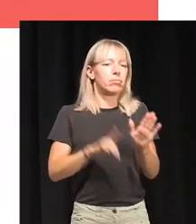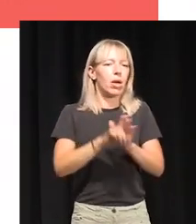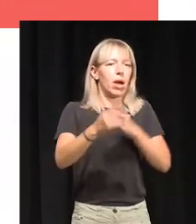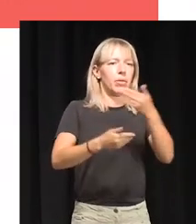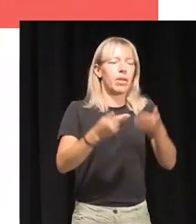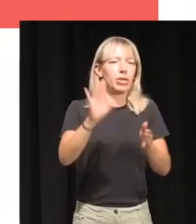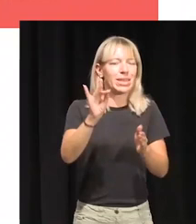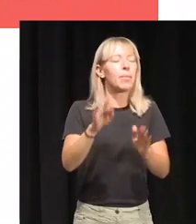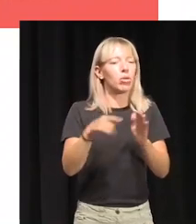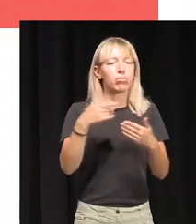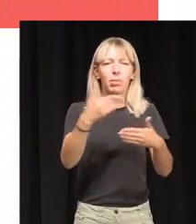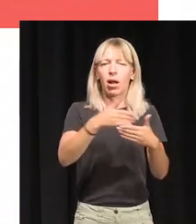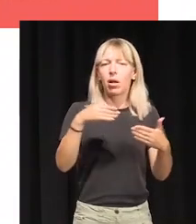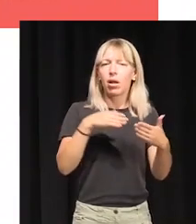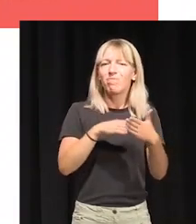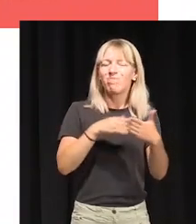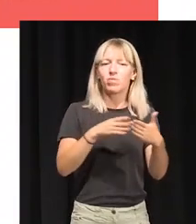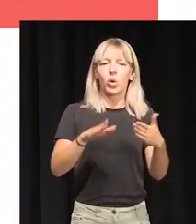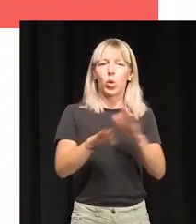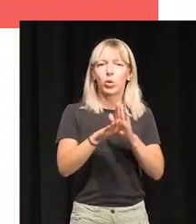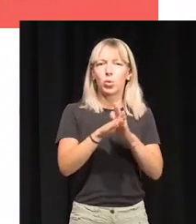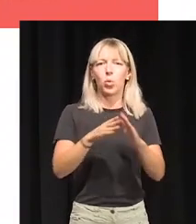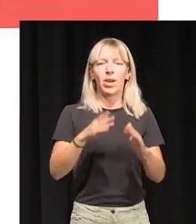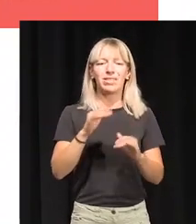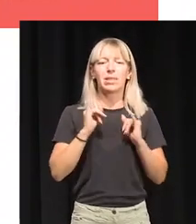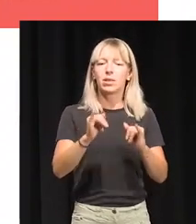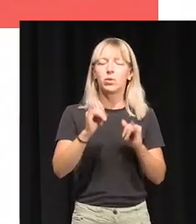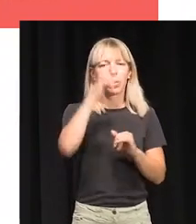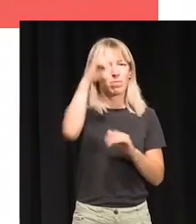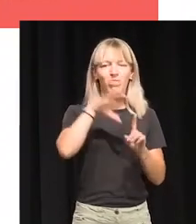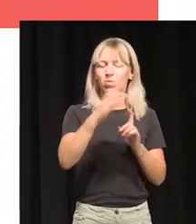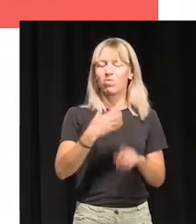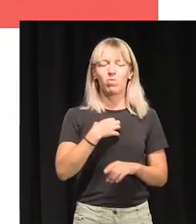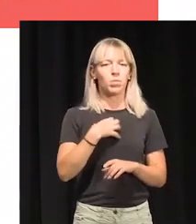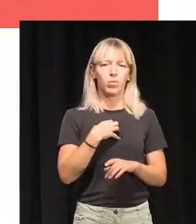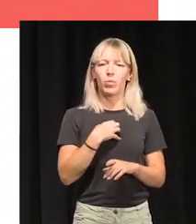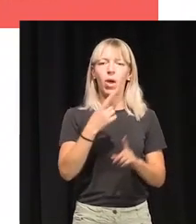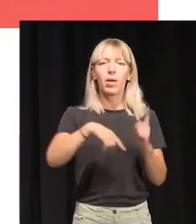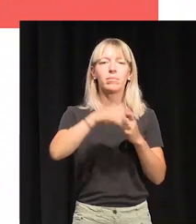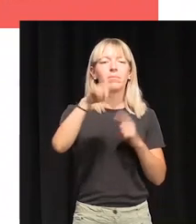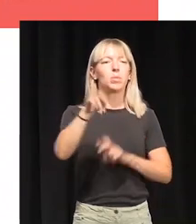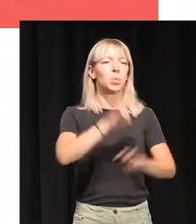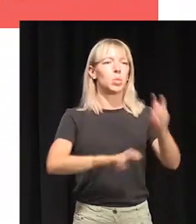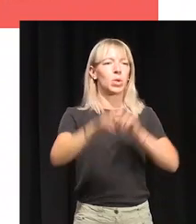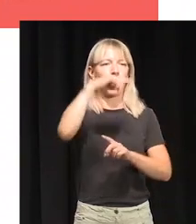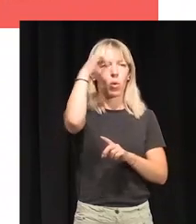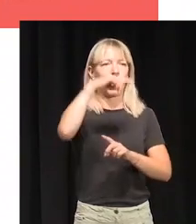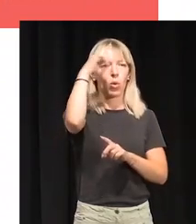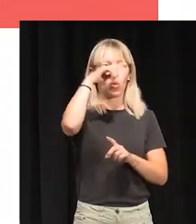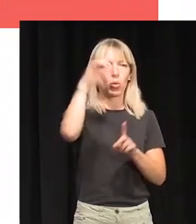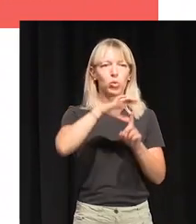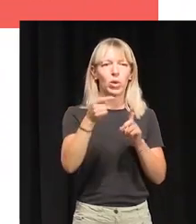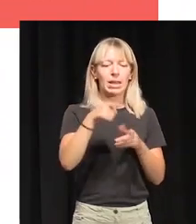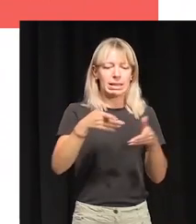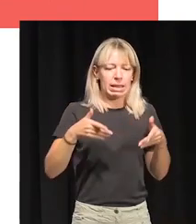siguen existiendo a día de hoy para que muchas personas no puedan acceder, no puedan disfrutar de la cultura. Además, buscamos que la cultura sea